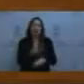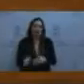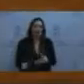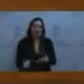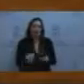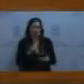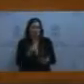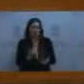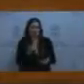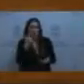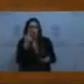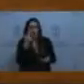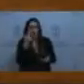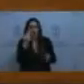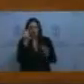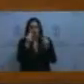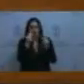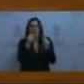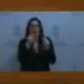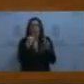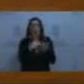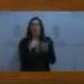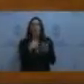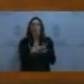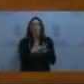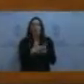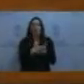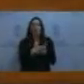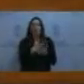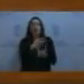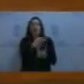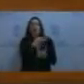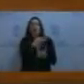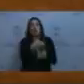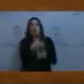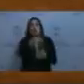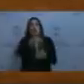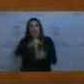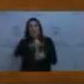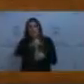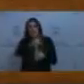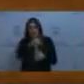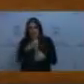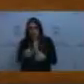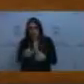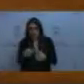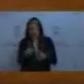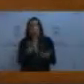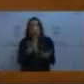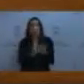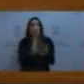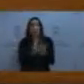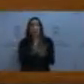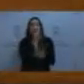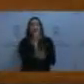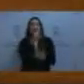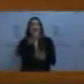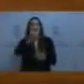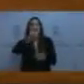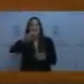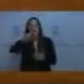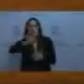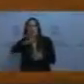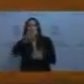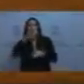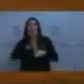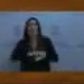Vamos a hablar de su petición. Piden 200.000 euros. 200.000 euros para las 39. Y